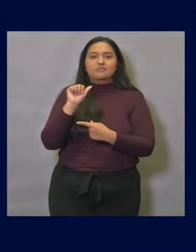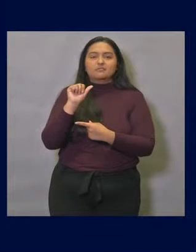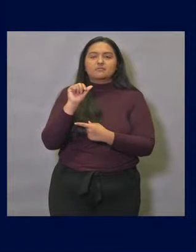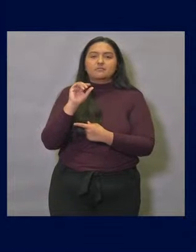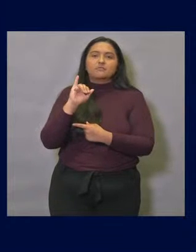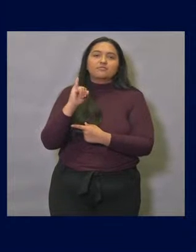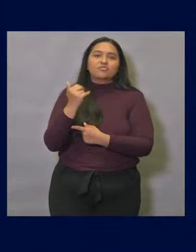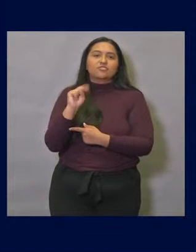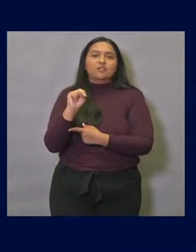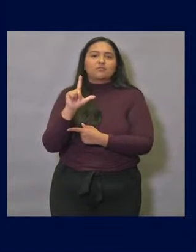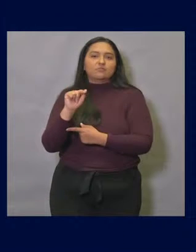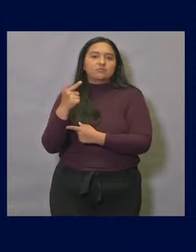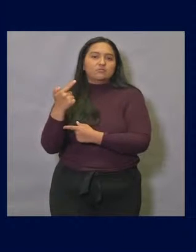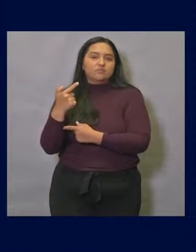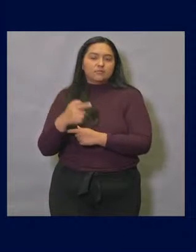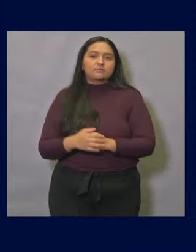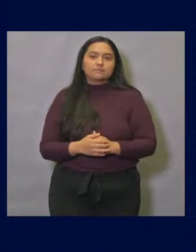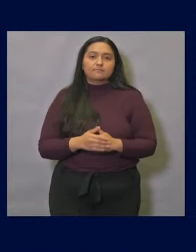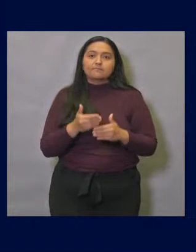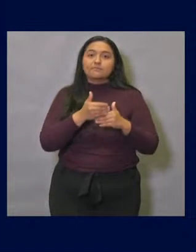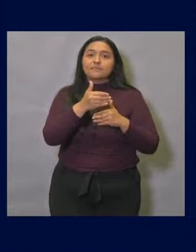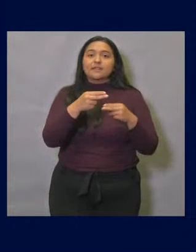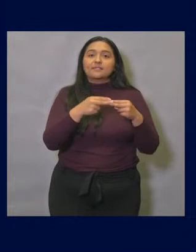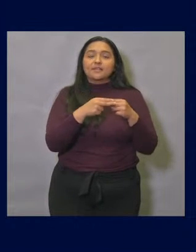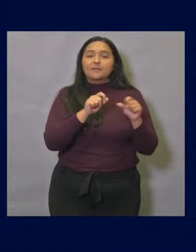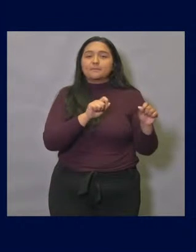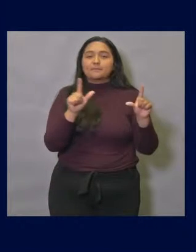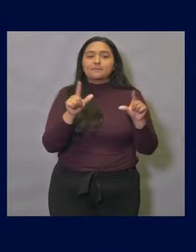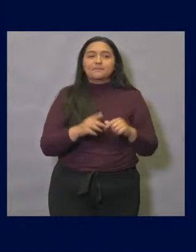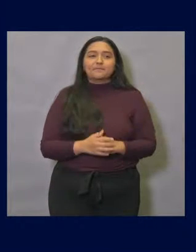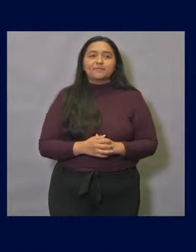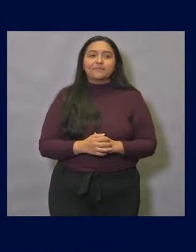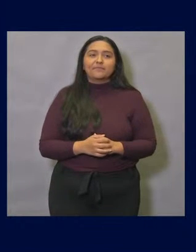2021. Next slide, please.